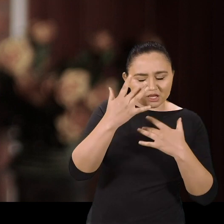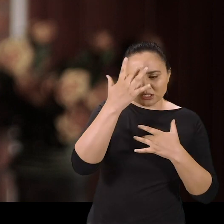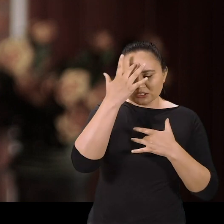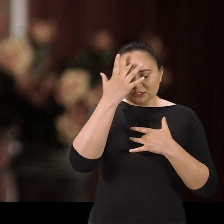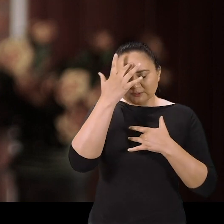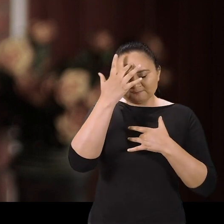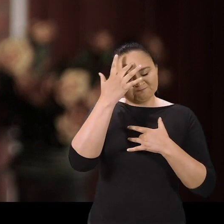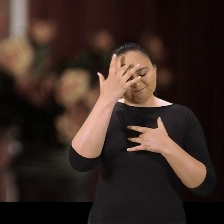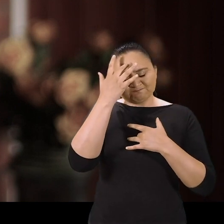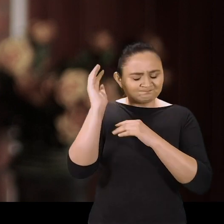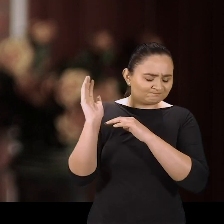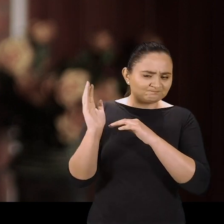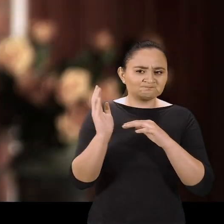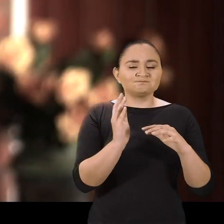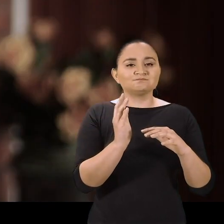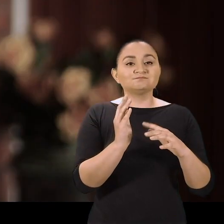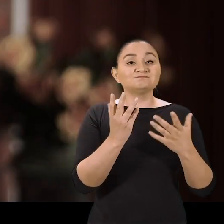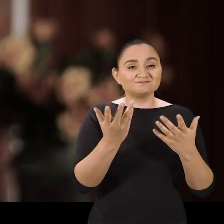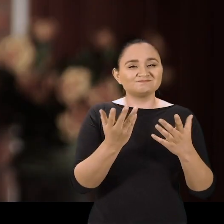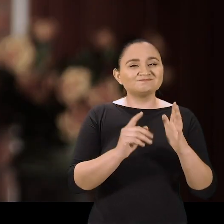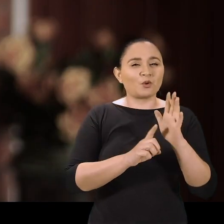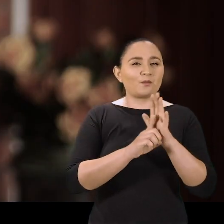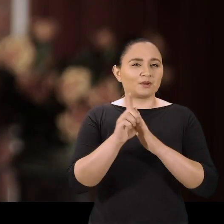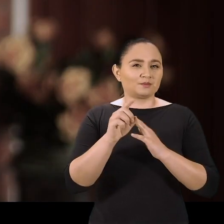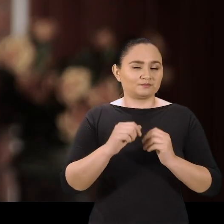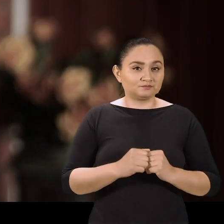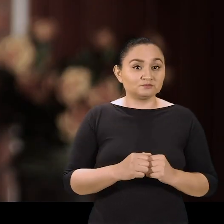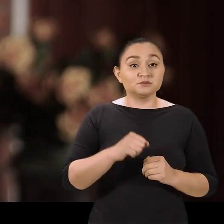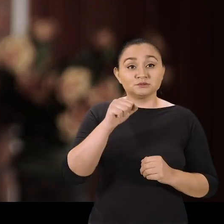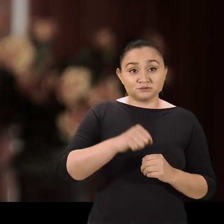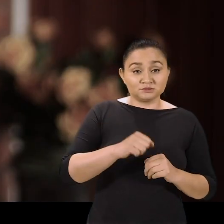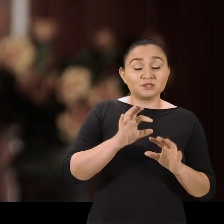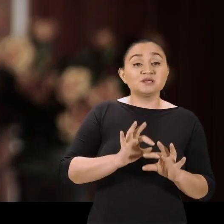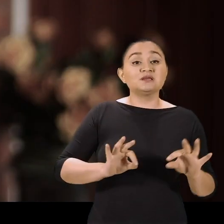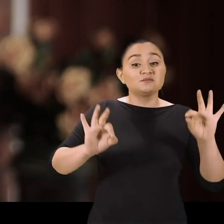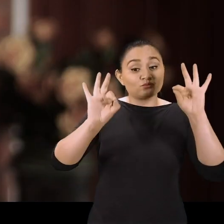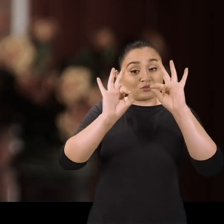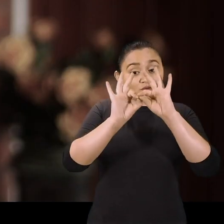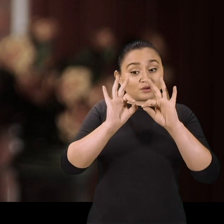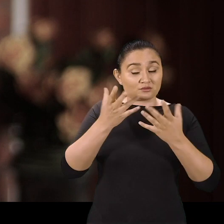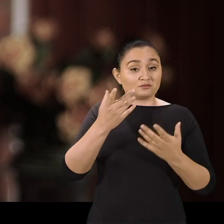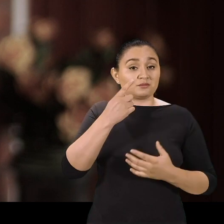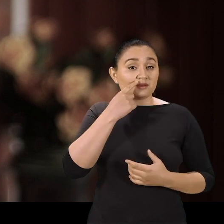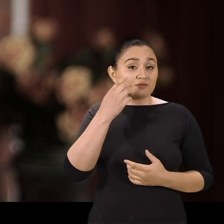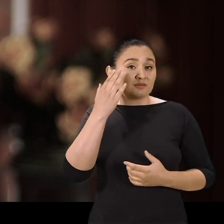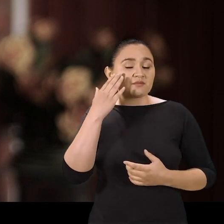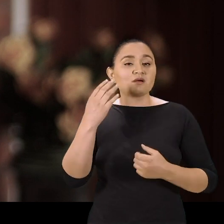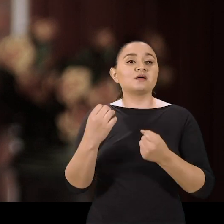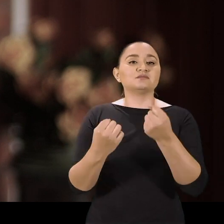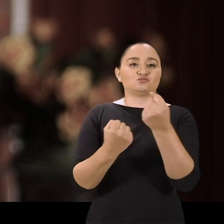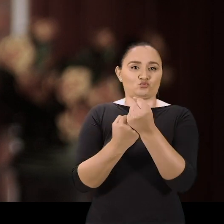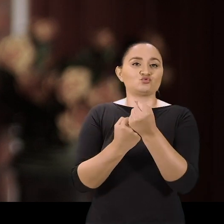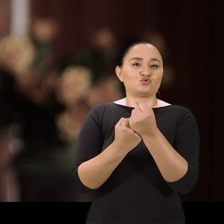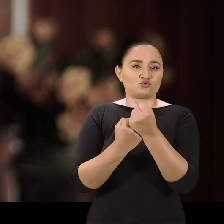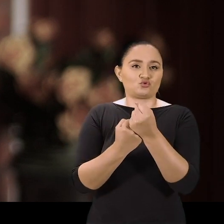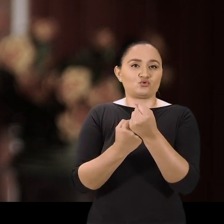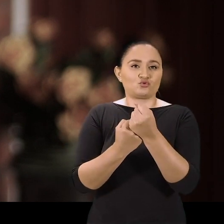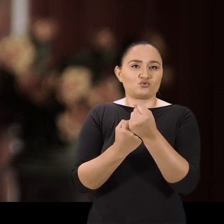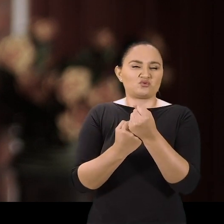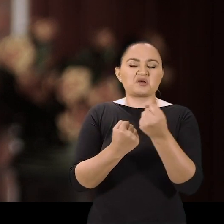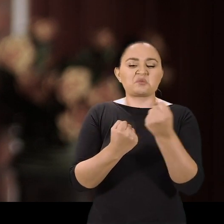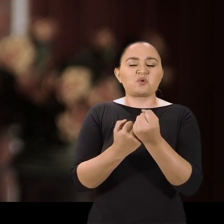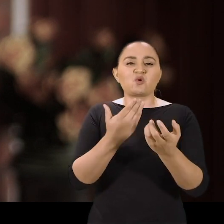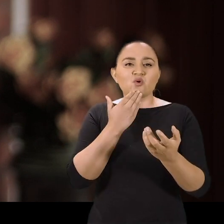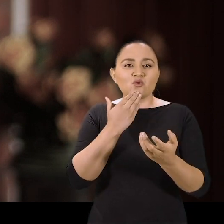en ciertos momentos de esto sabe cómo superarlo es muy importante el que los papás les apoyemos les demostremos qué